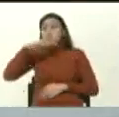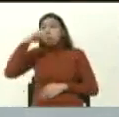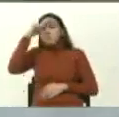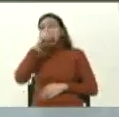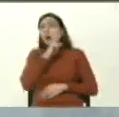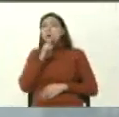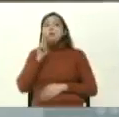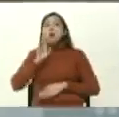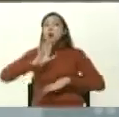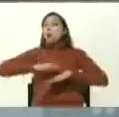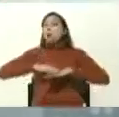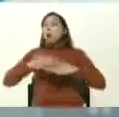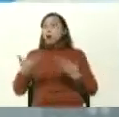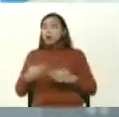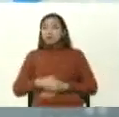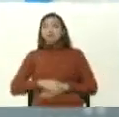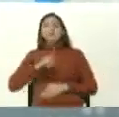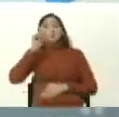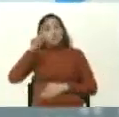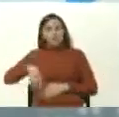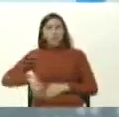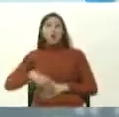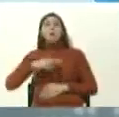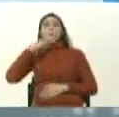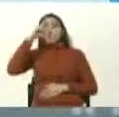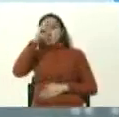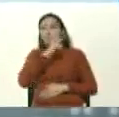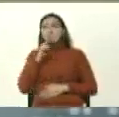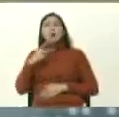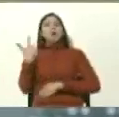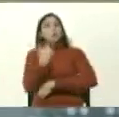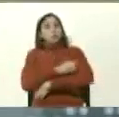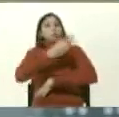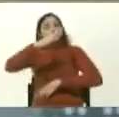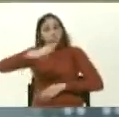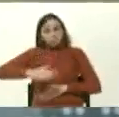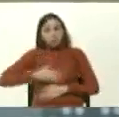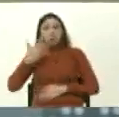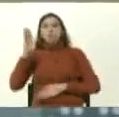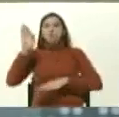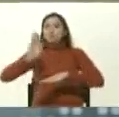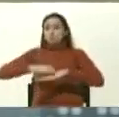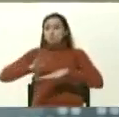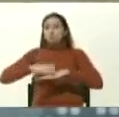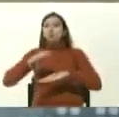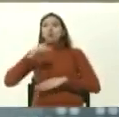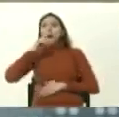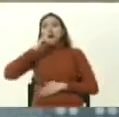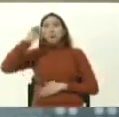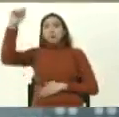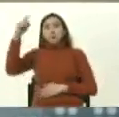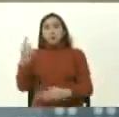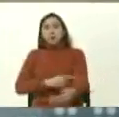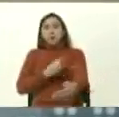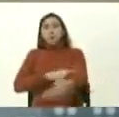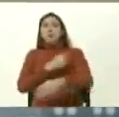no solamente los niños, también los representantes que no se habían vacunado, escuchando el llamado hecho por el hermano presidente,